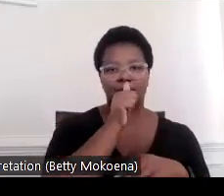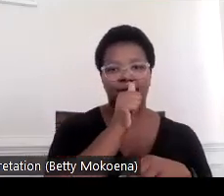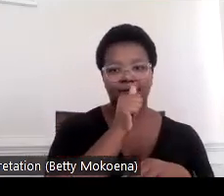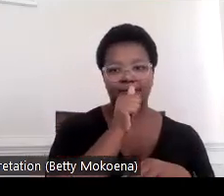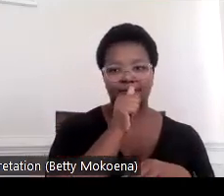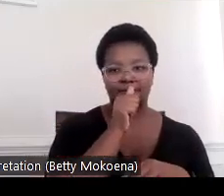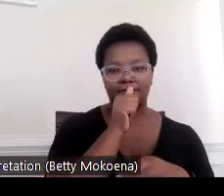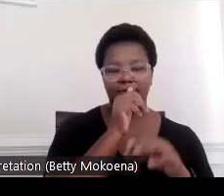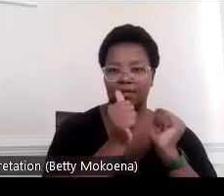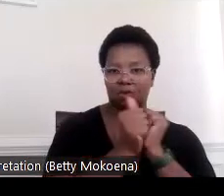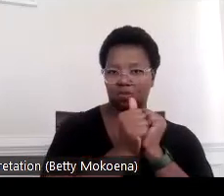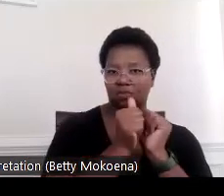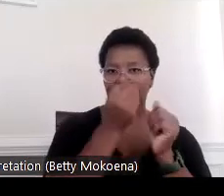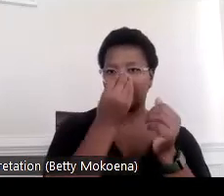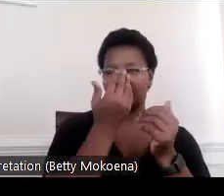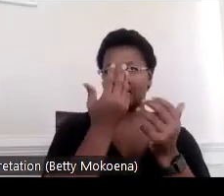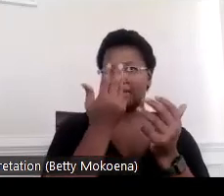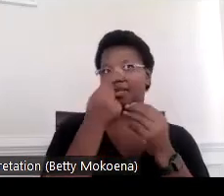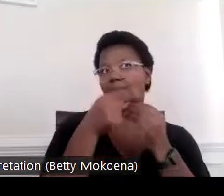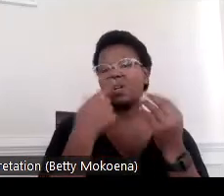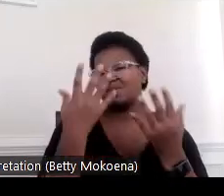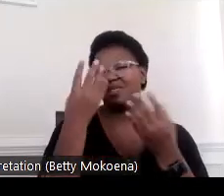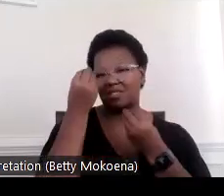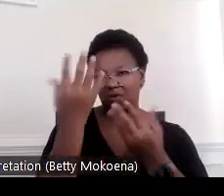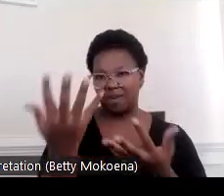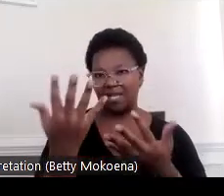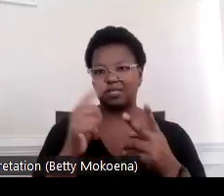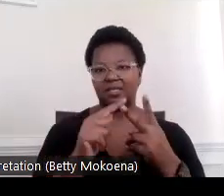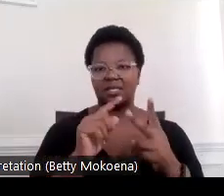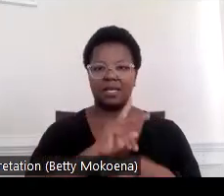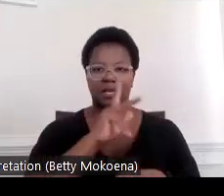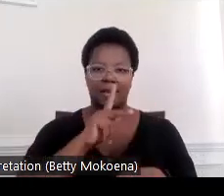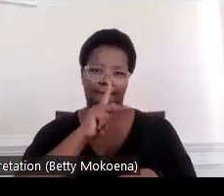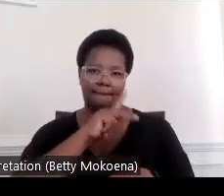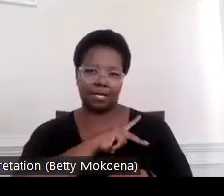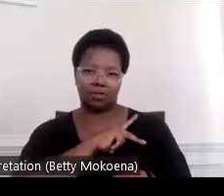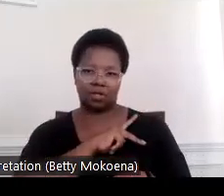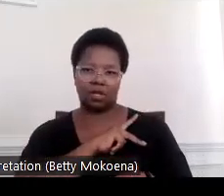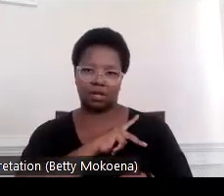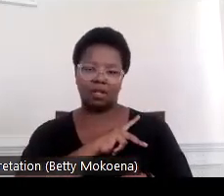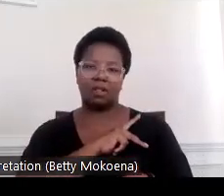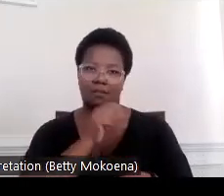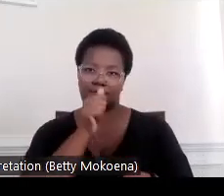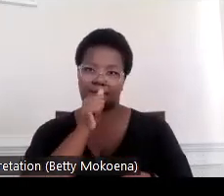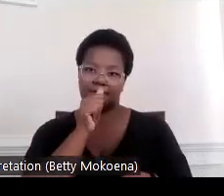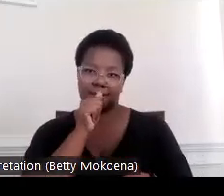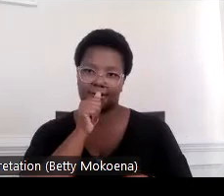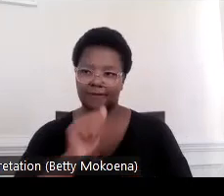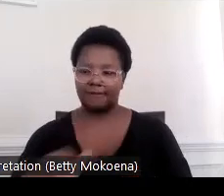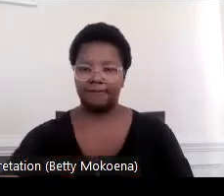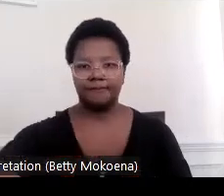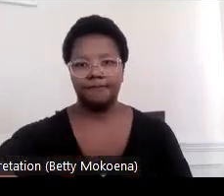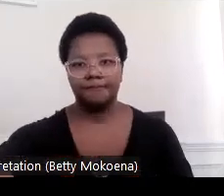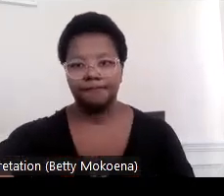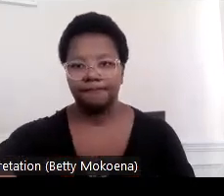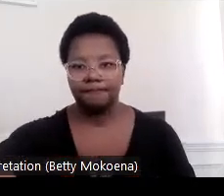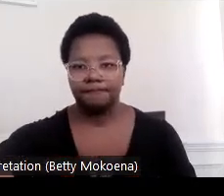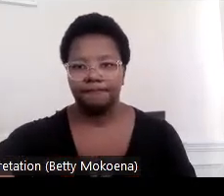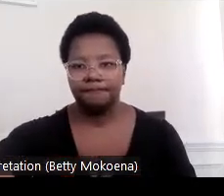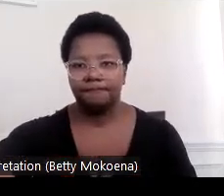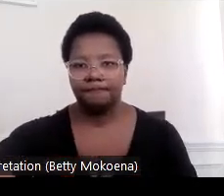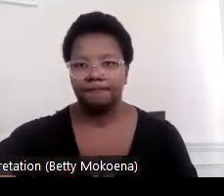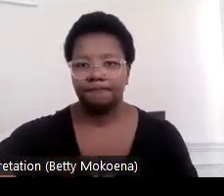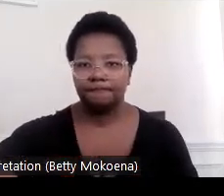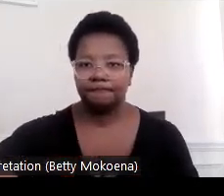la privacidad en relación a información o cualquier aspecto a personal verdad respetar la